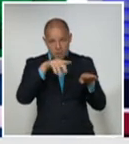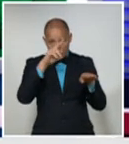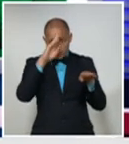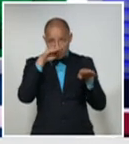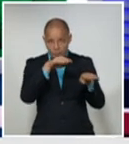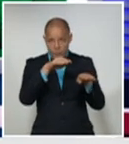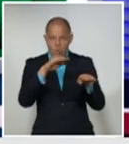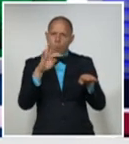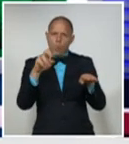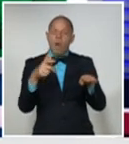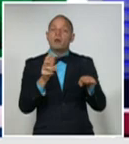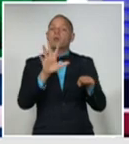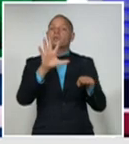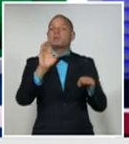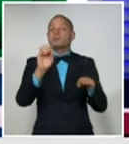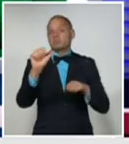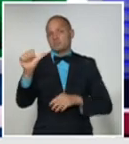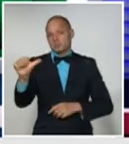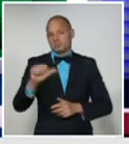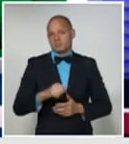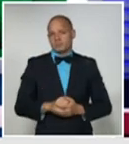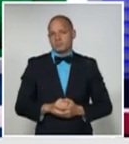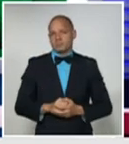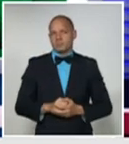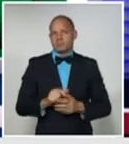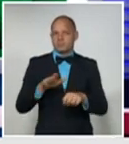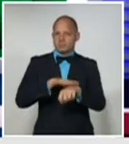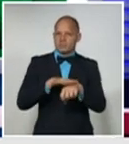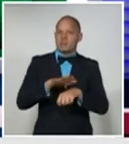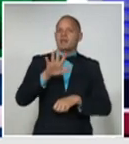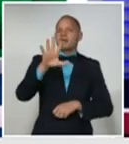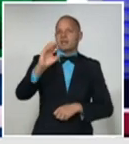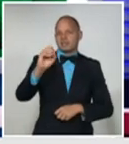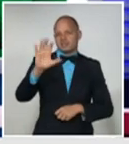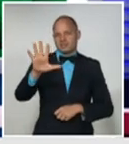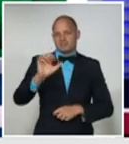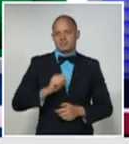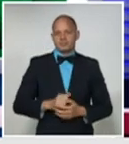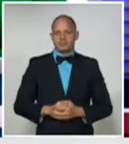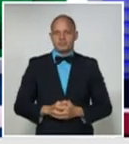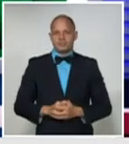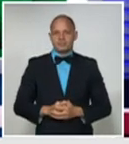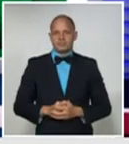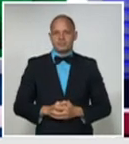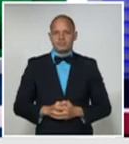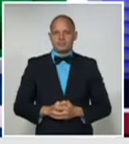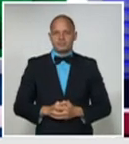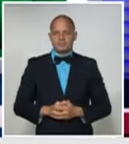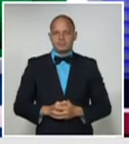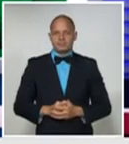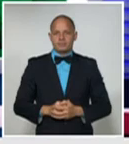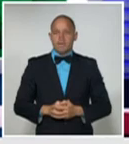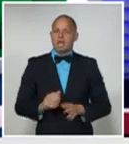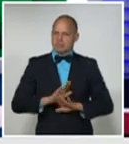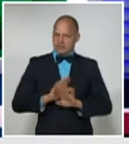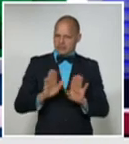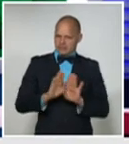niños jóvenes en edades pediátricas ingresados en nuestros hospitales. Ya se ha recuperado